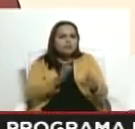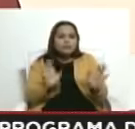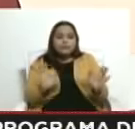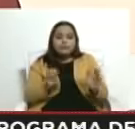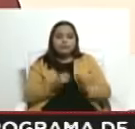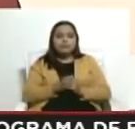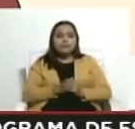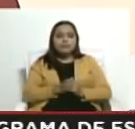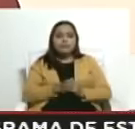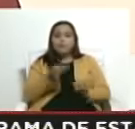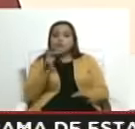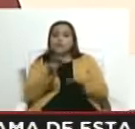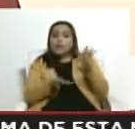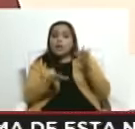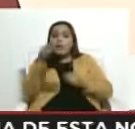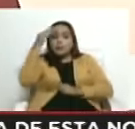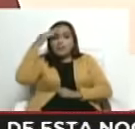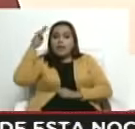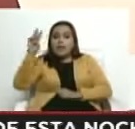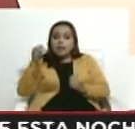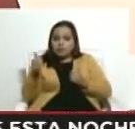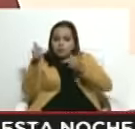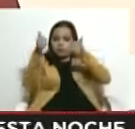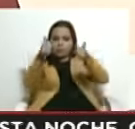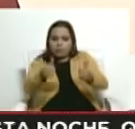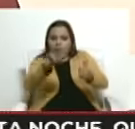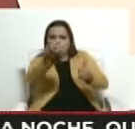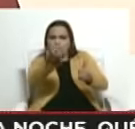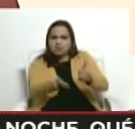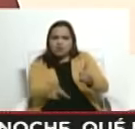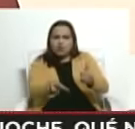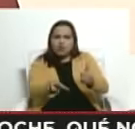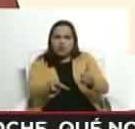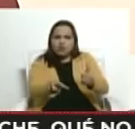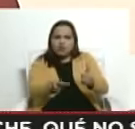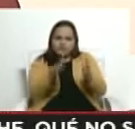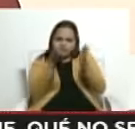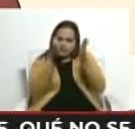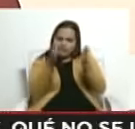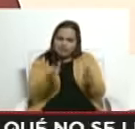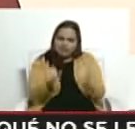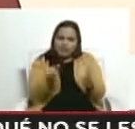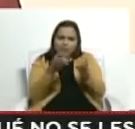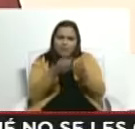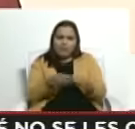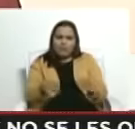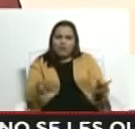Afortunadamente, México lo gobierna una persona de la talla moral